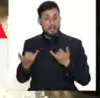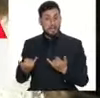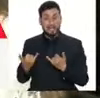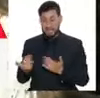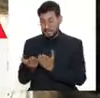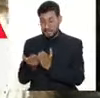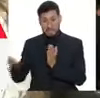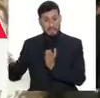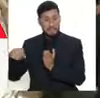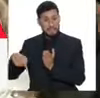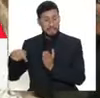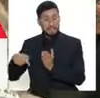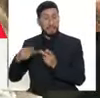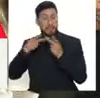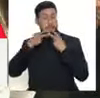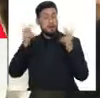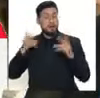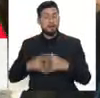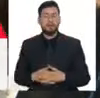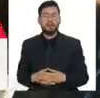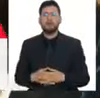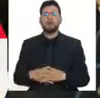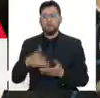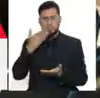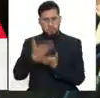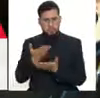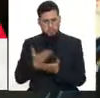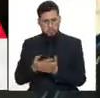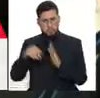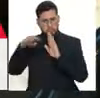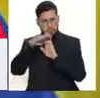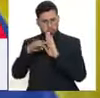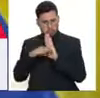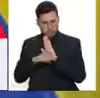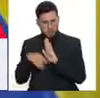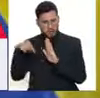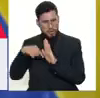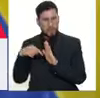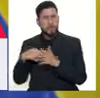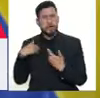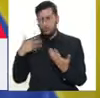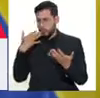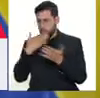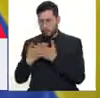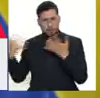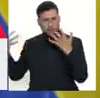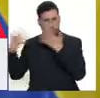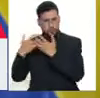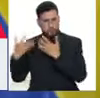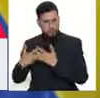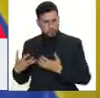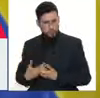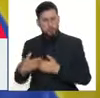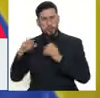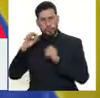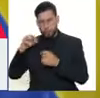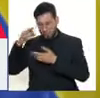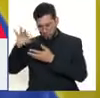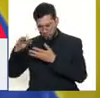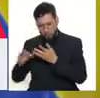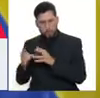acabamos de suscribir, constan las principales coincidencias, lineamientos